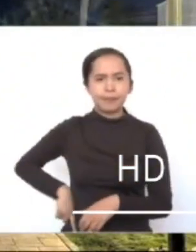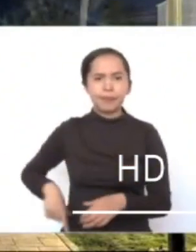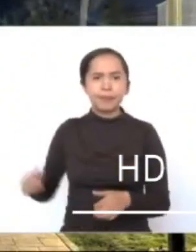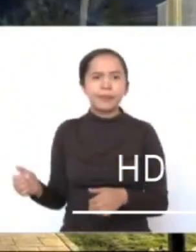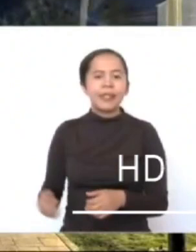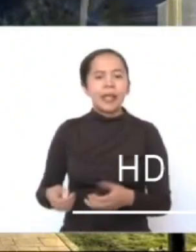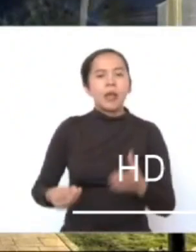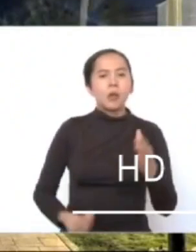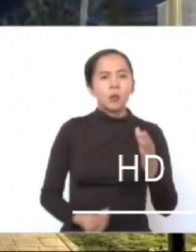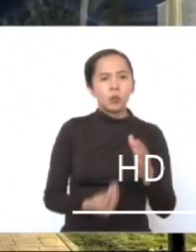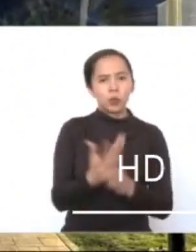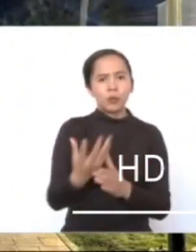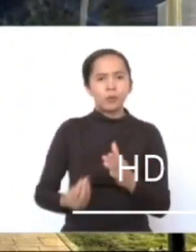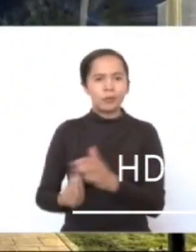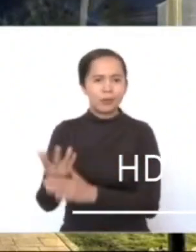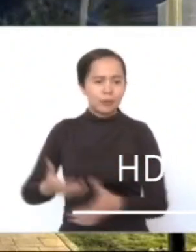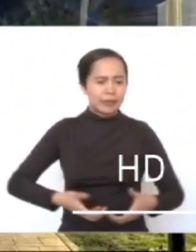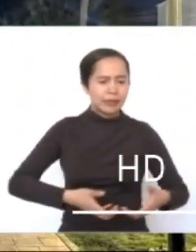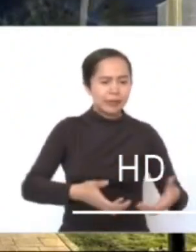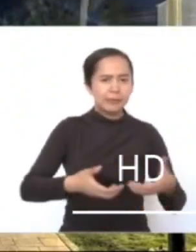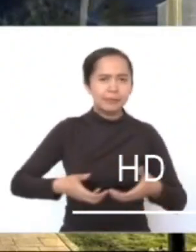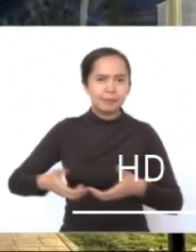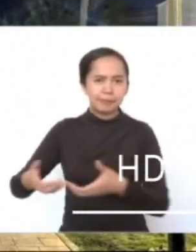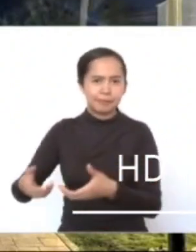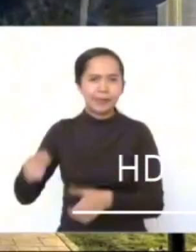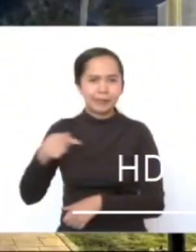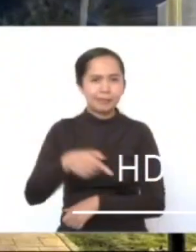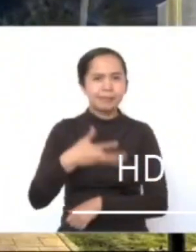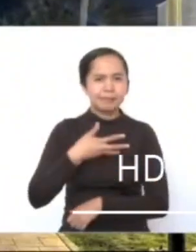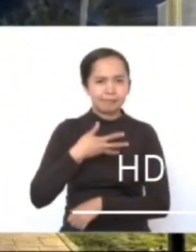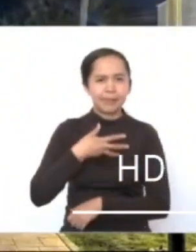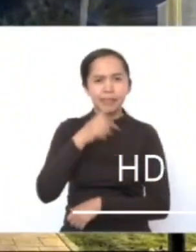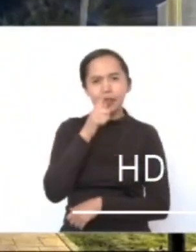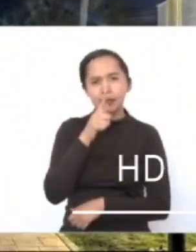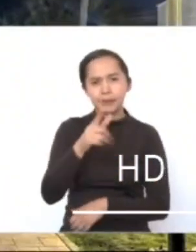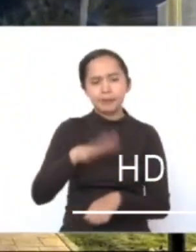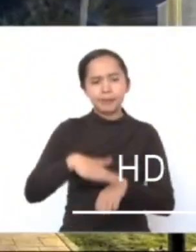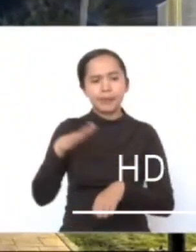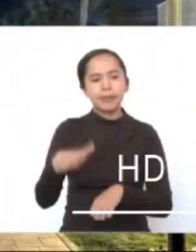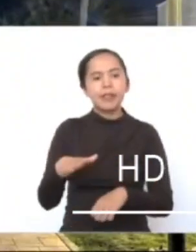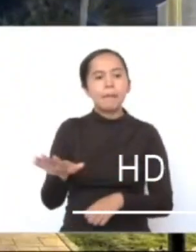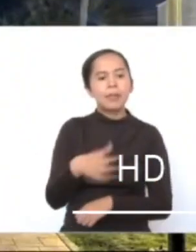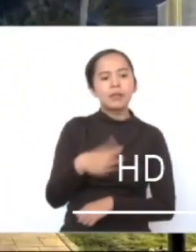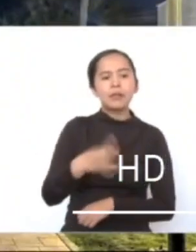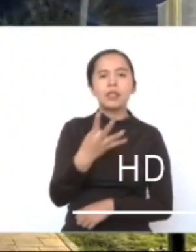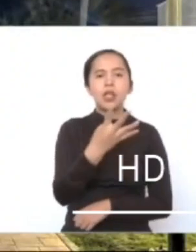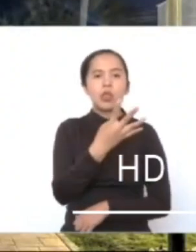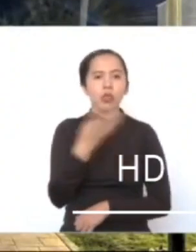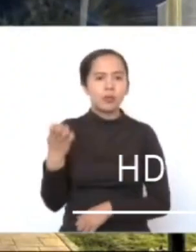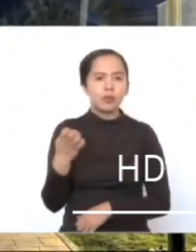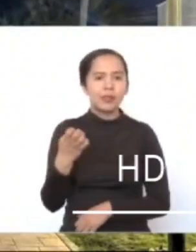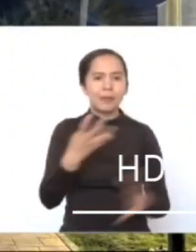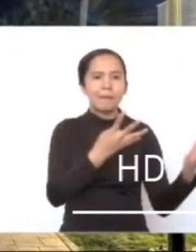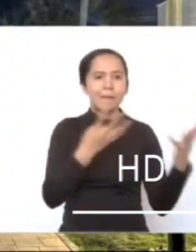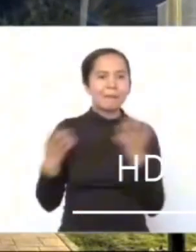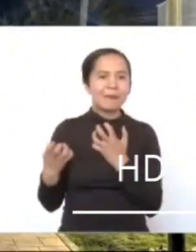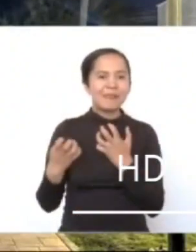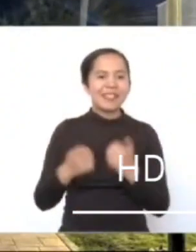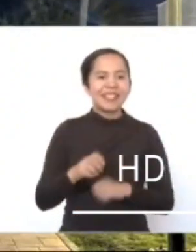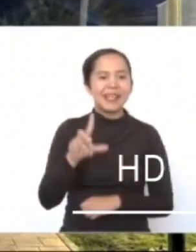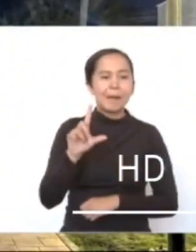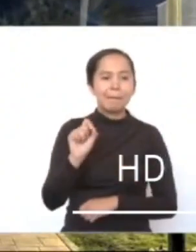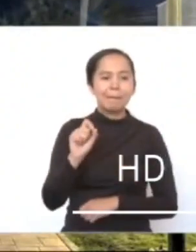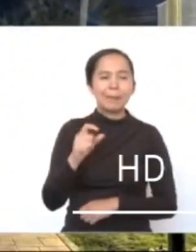sendero más y así este año vamos a concluir 920 kilómetros de senderos seguros y hasta donde